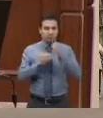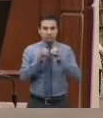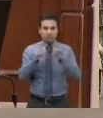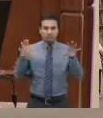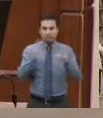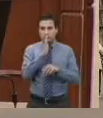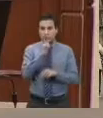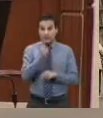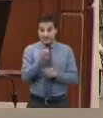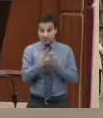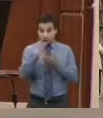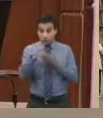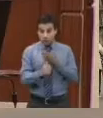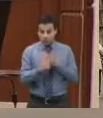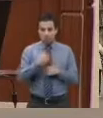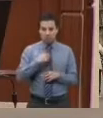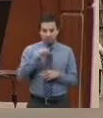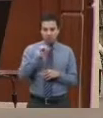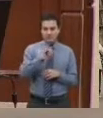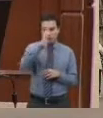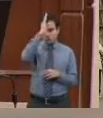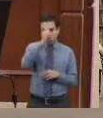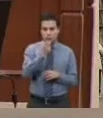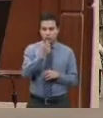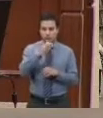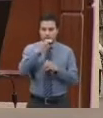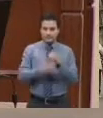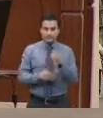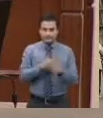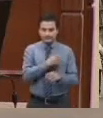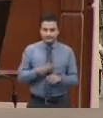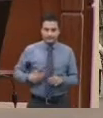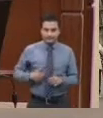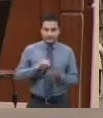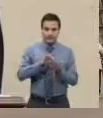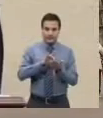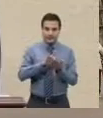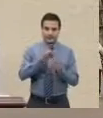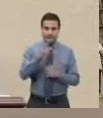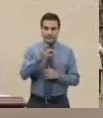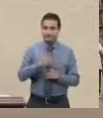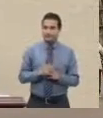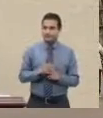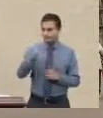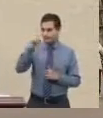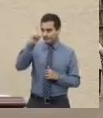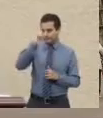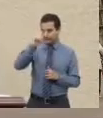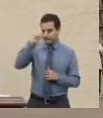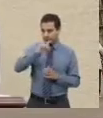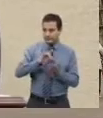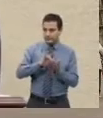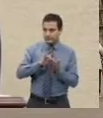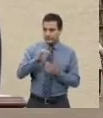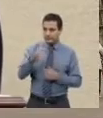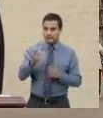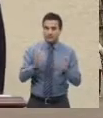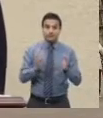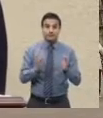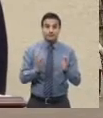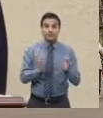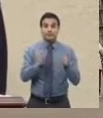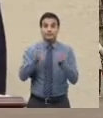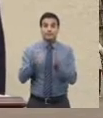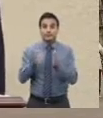Anuncio que apoyo el sentido del proyecto y es cuanto, señor presidente. Gracias. Muchas gracias, consejera Favela. Tiene la palabra el